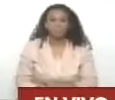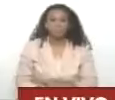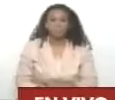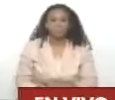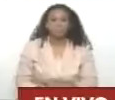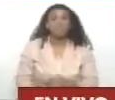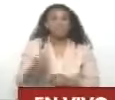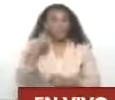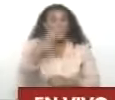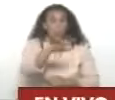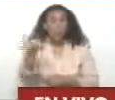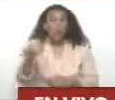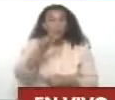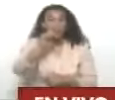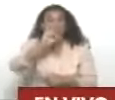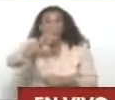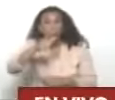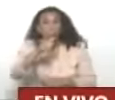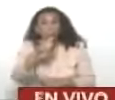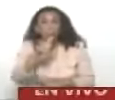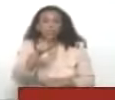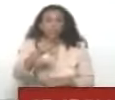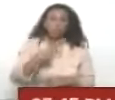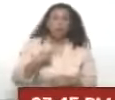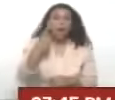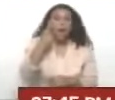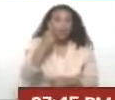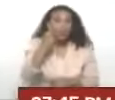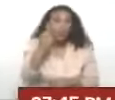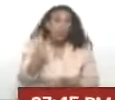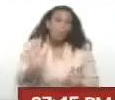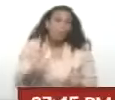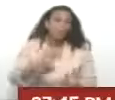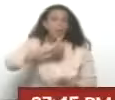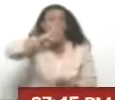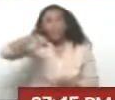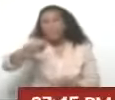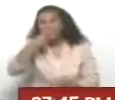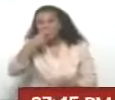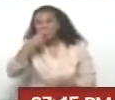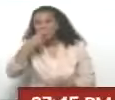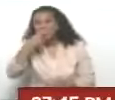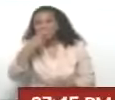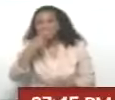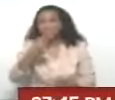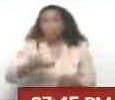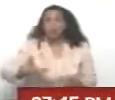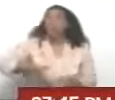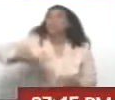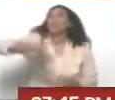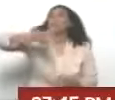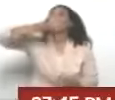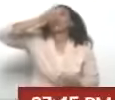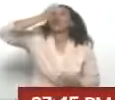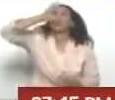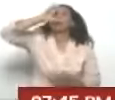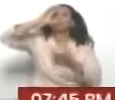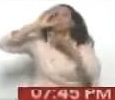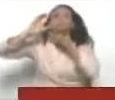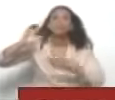Yo voy. Estoy acostumbrado a tomarme el jugo fondo blanco. Y esto se lo